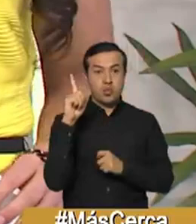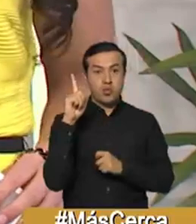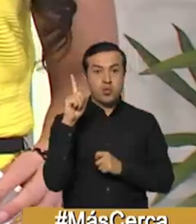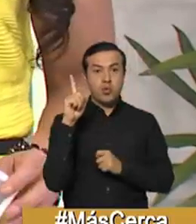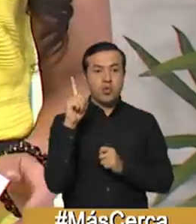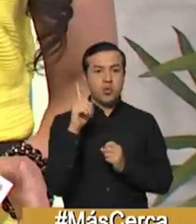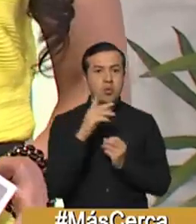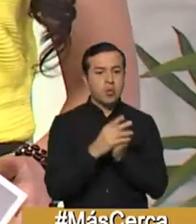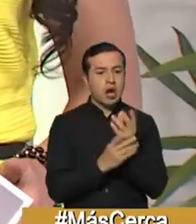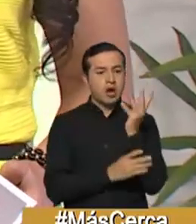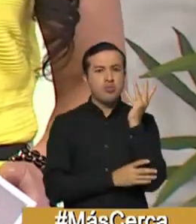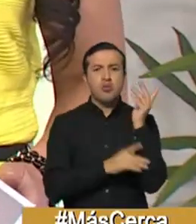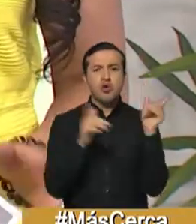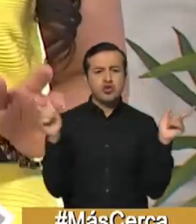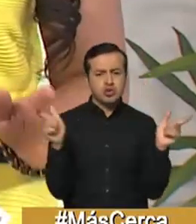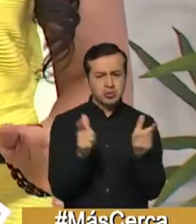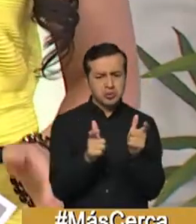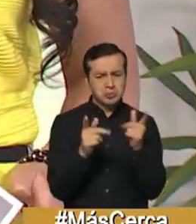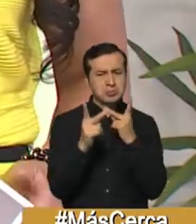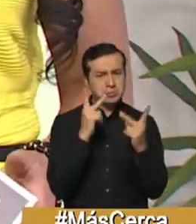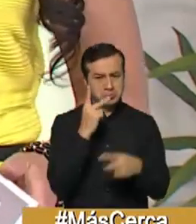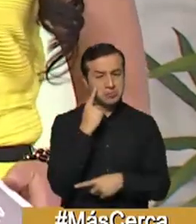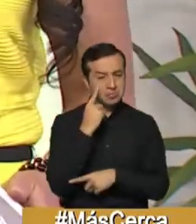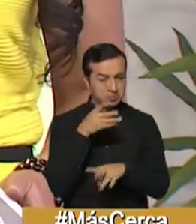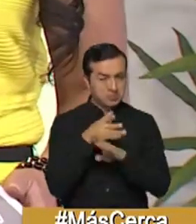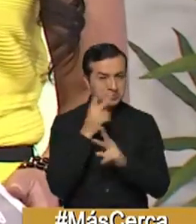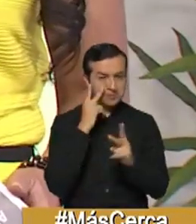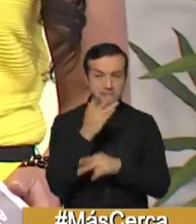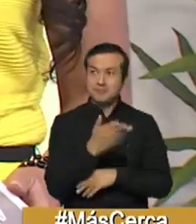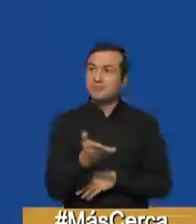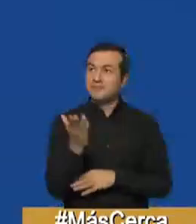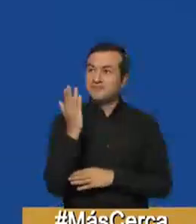bonsai. En el siguiente reportaje le mostramos más al respecto.